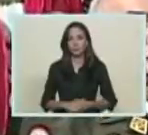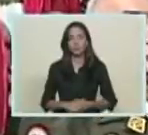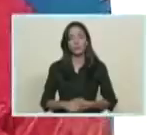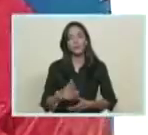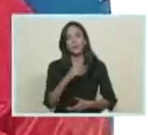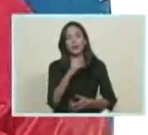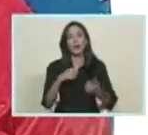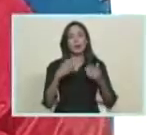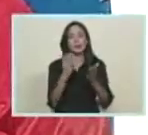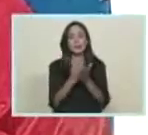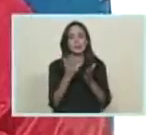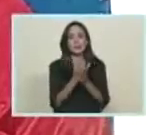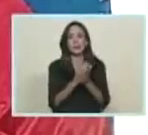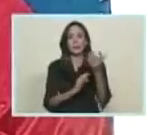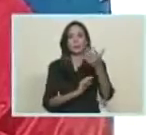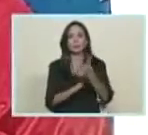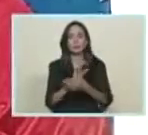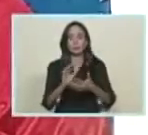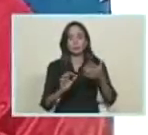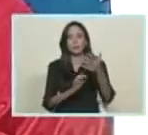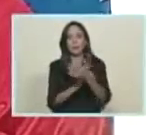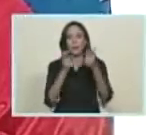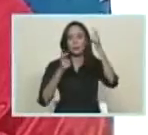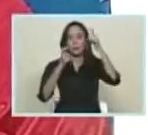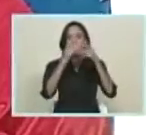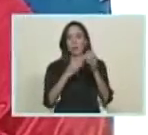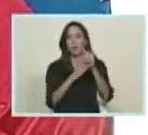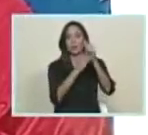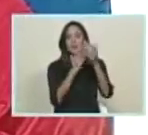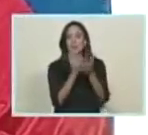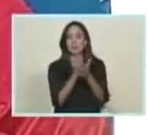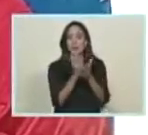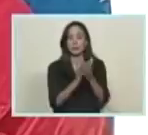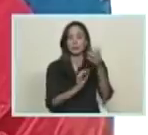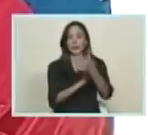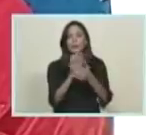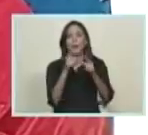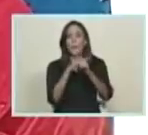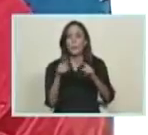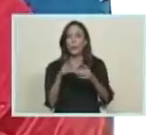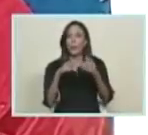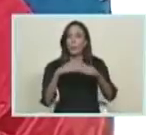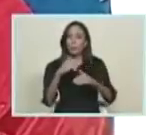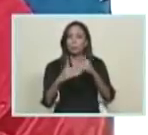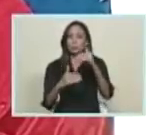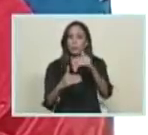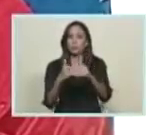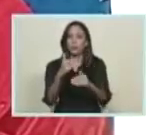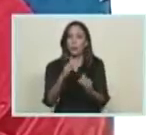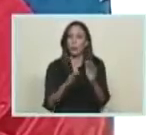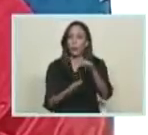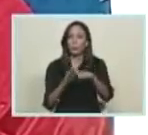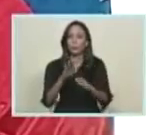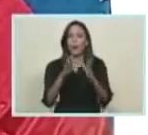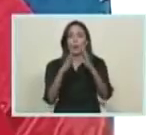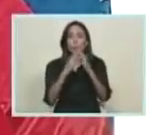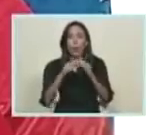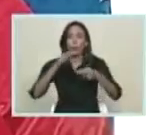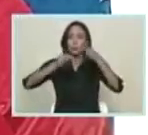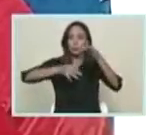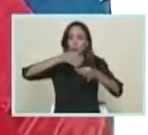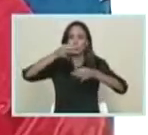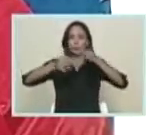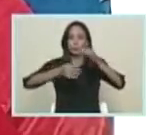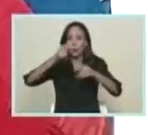Fue una pelea que comandó el comandante Chávez y la llevó a pulso. Todo esto que estoy diciendo,